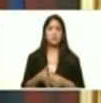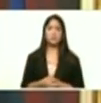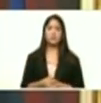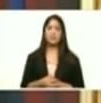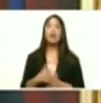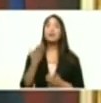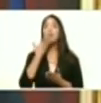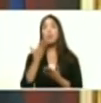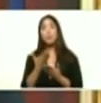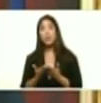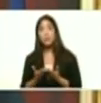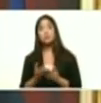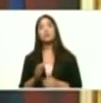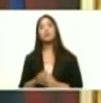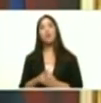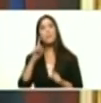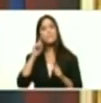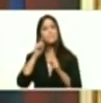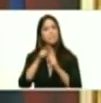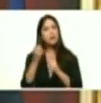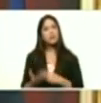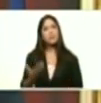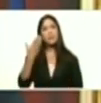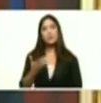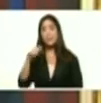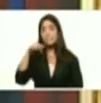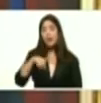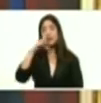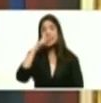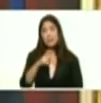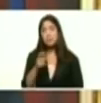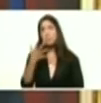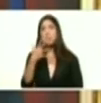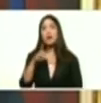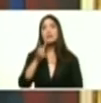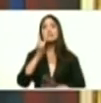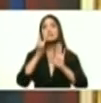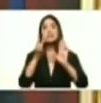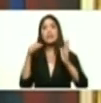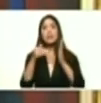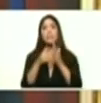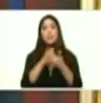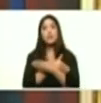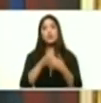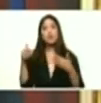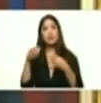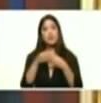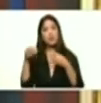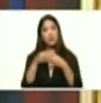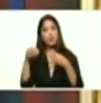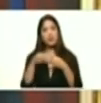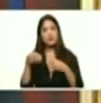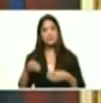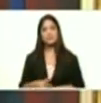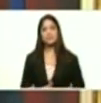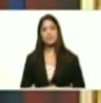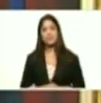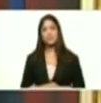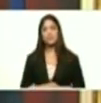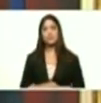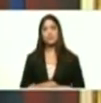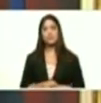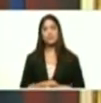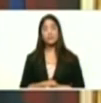estamos proponiendo metas muy importantes para este año casi por el orden de los 7 mil millones de dólares. Metas